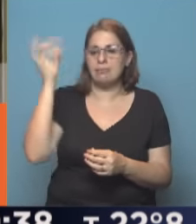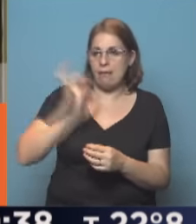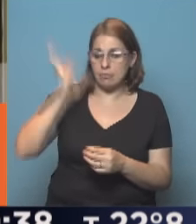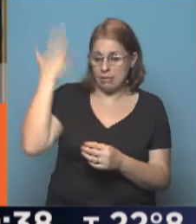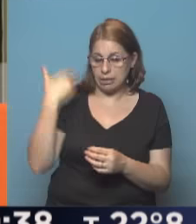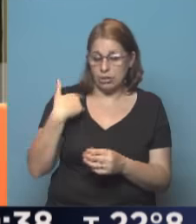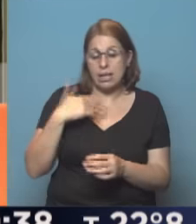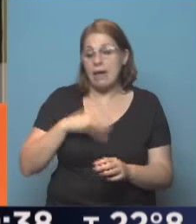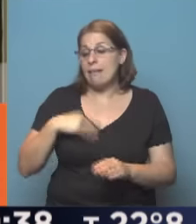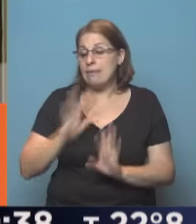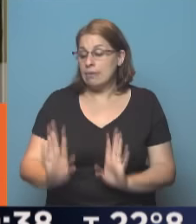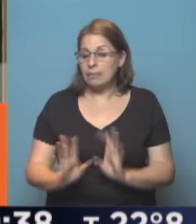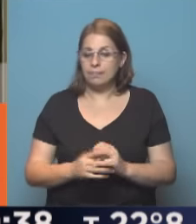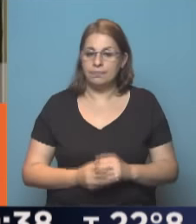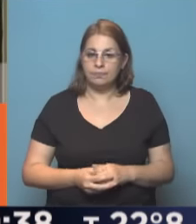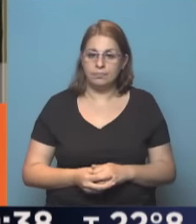Lamentablemente,